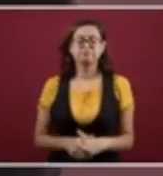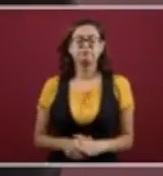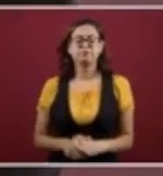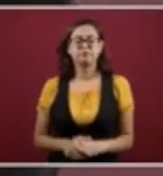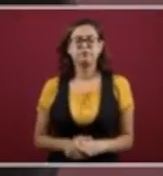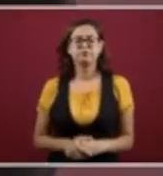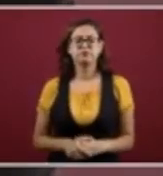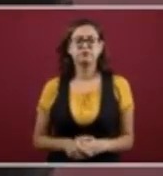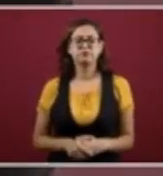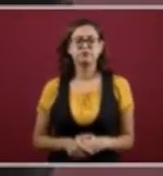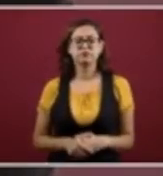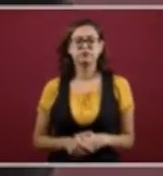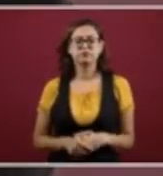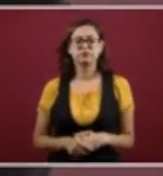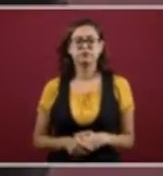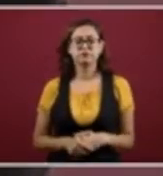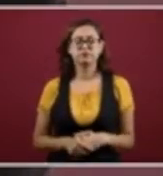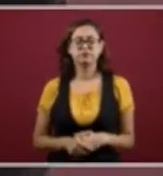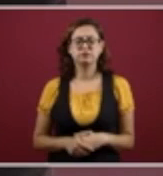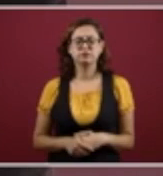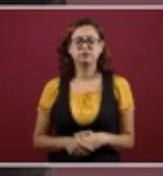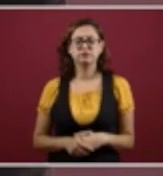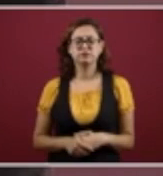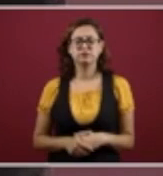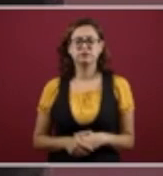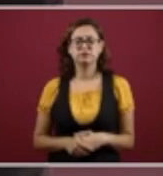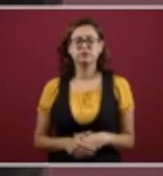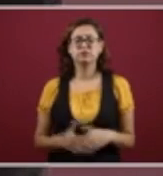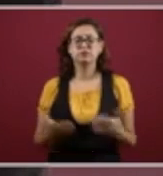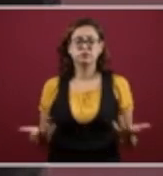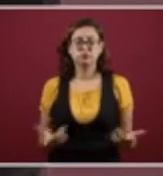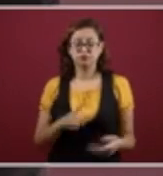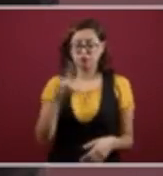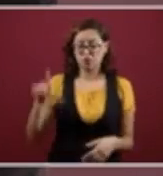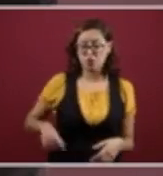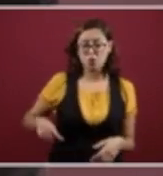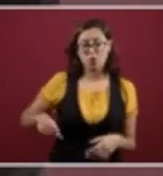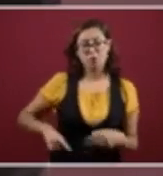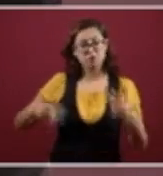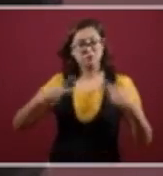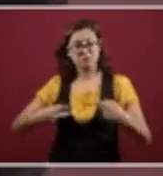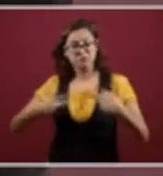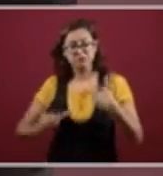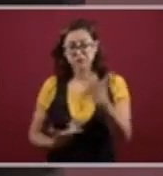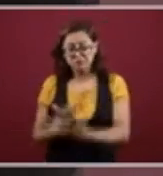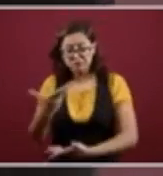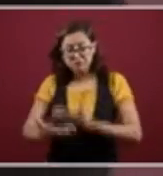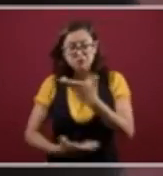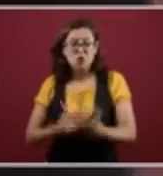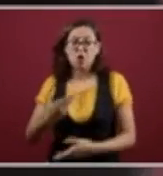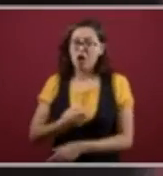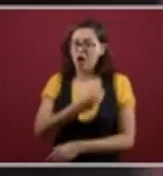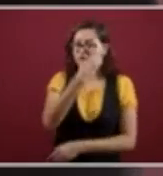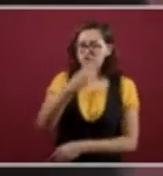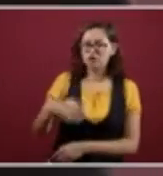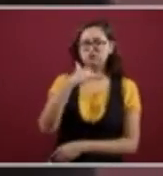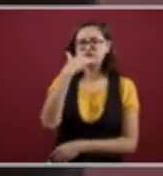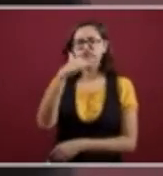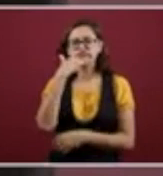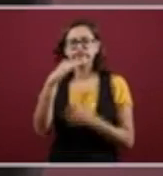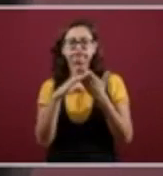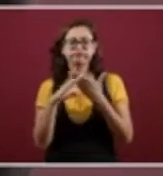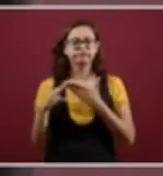solo en la obligación que tenemos los servidores públicos, sino que nos